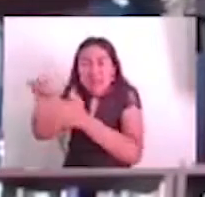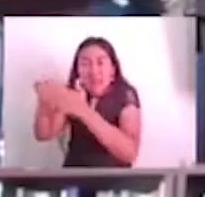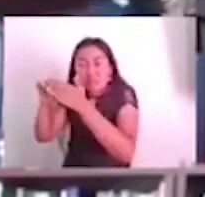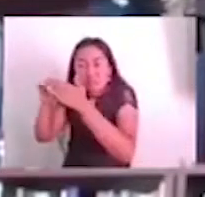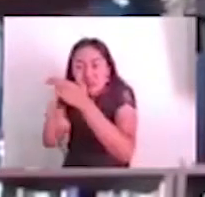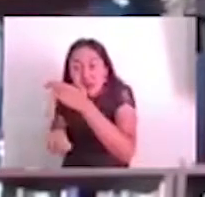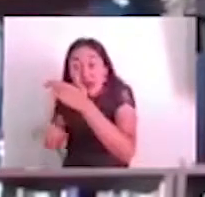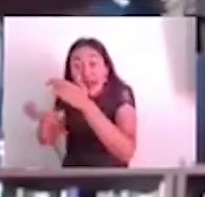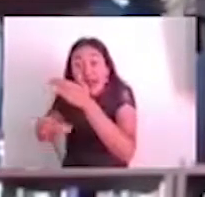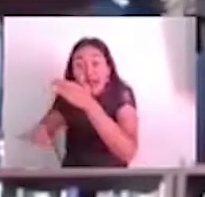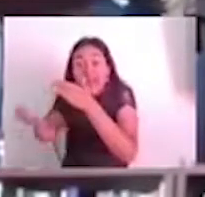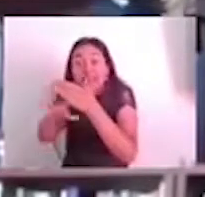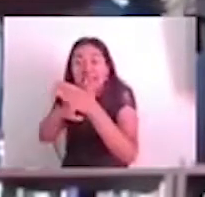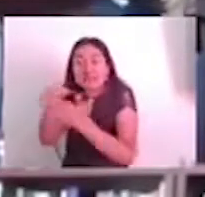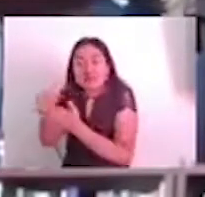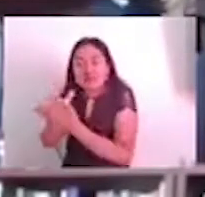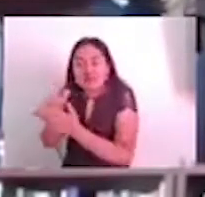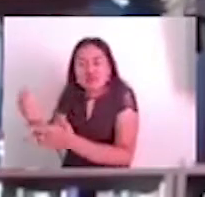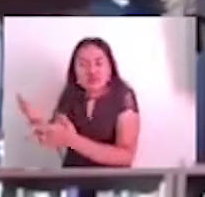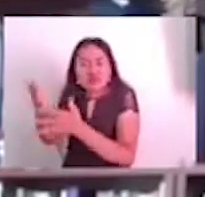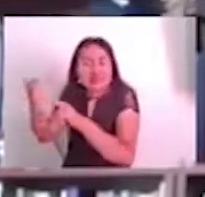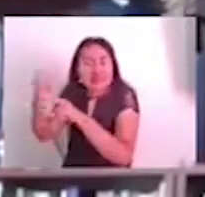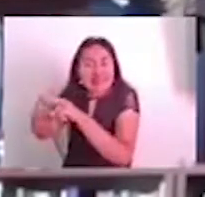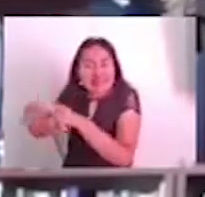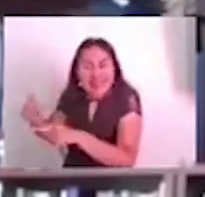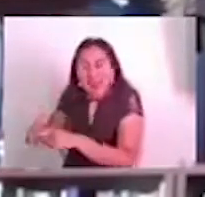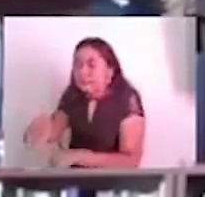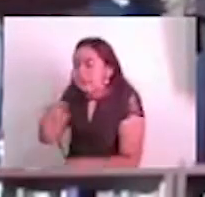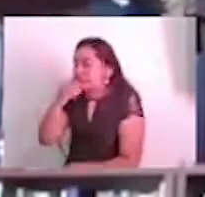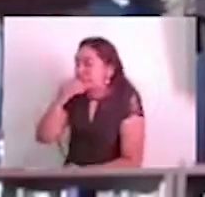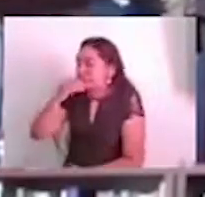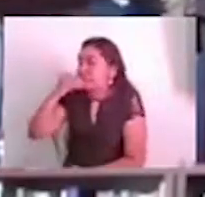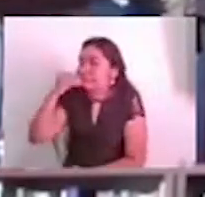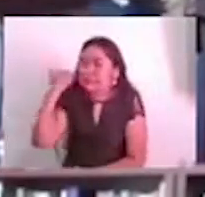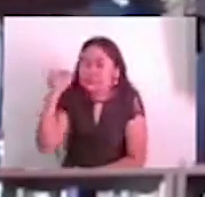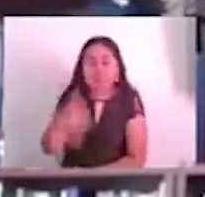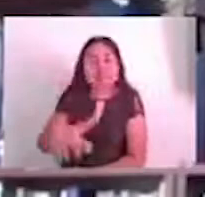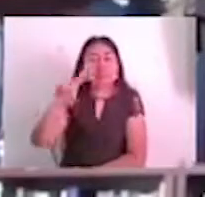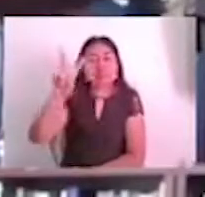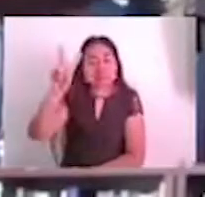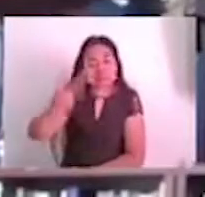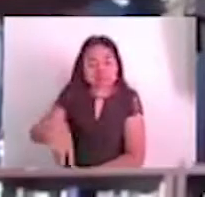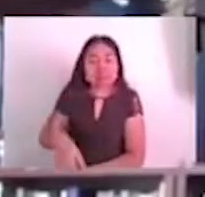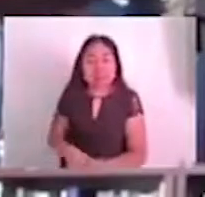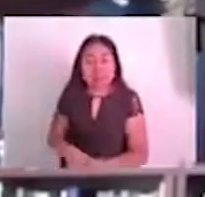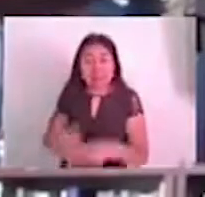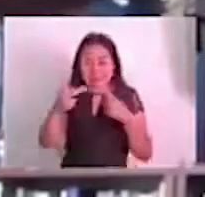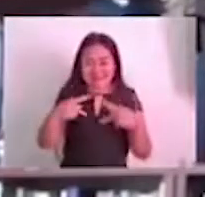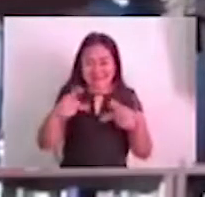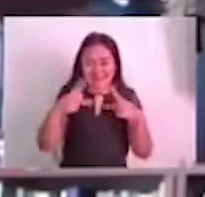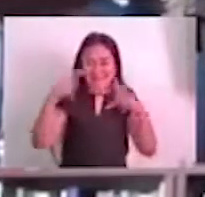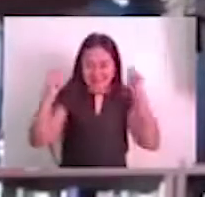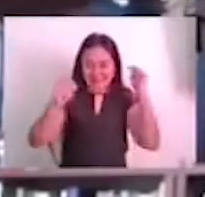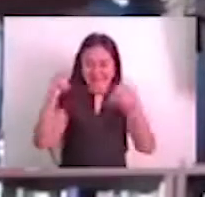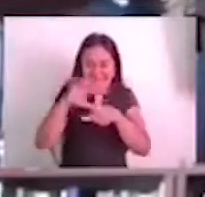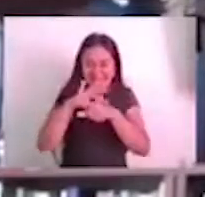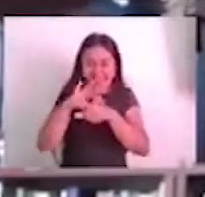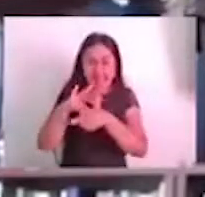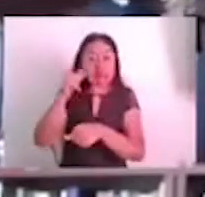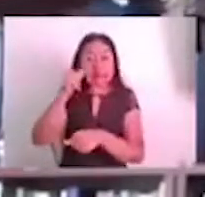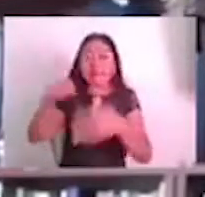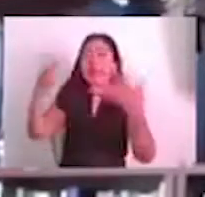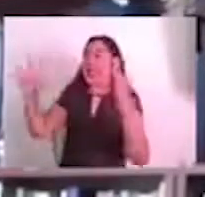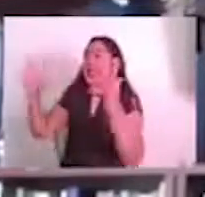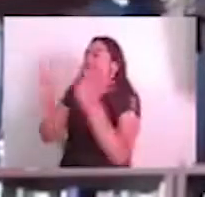altares, que es una maravilla, bueno, los guías de turistas les gusta mucho esto de aplaudir para que el eco